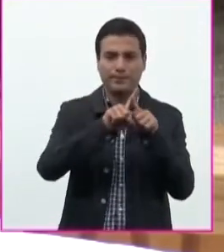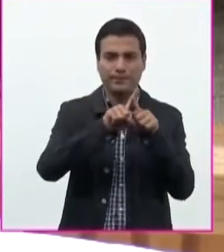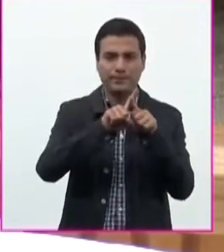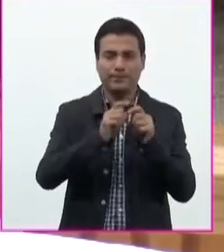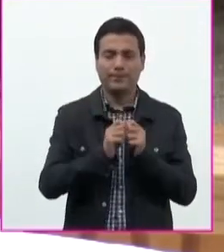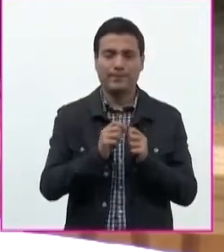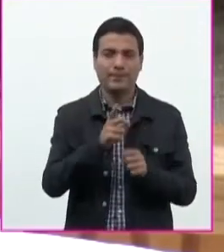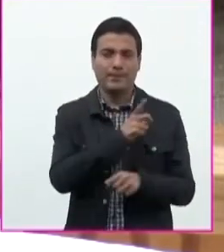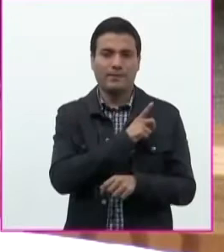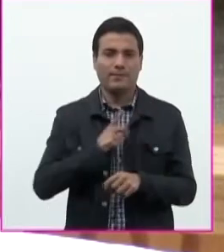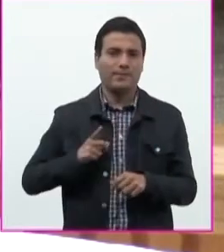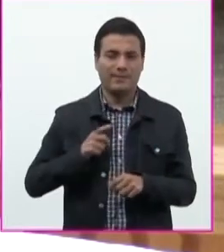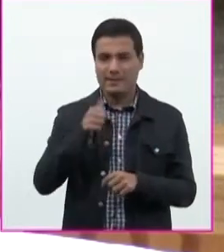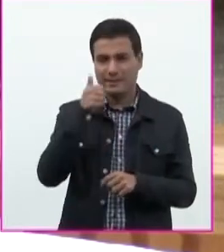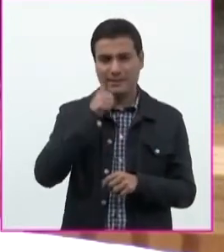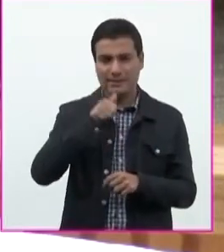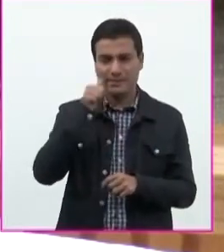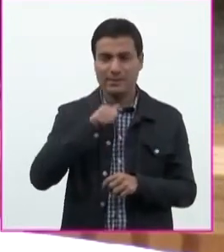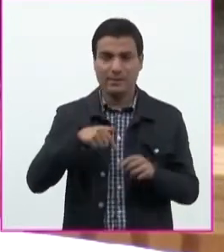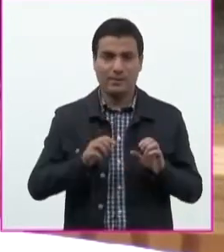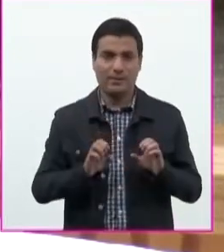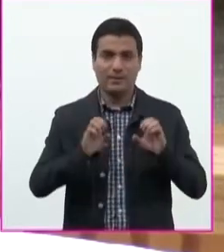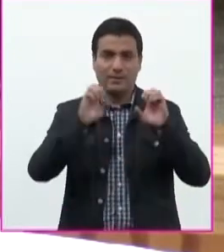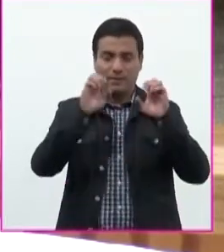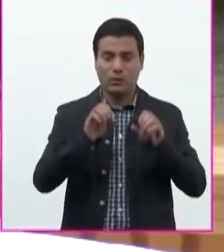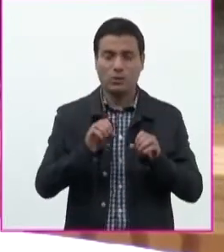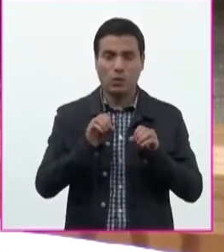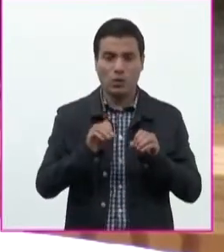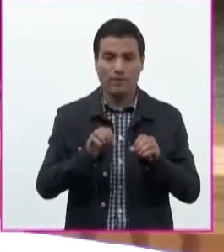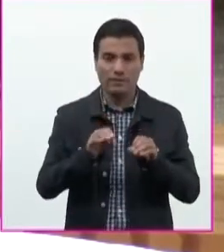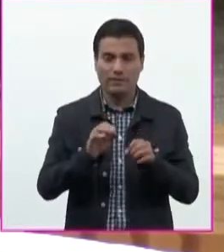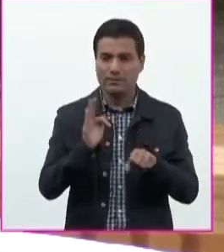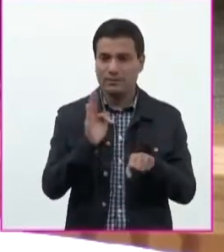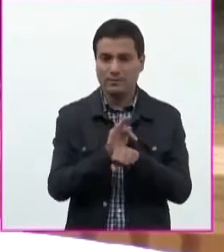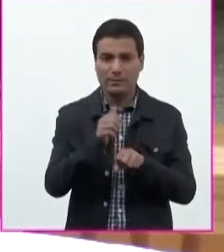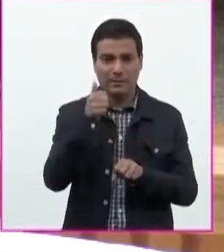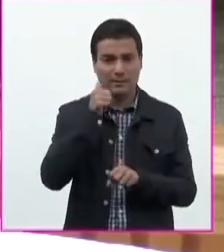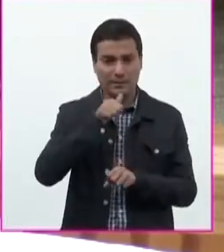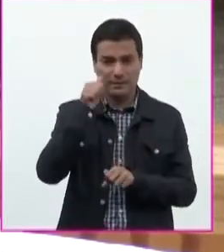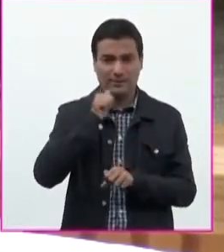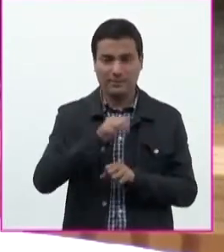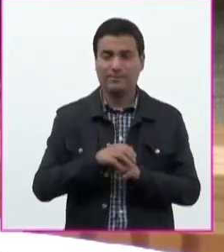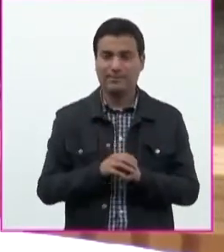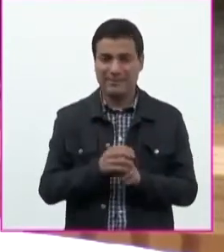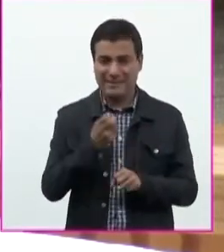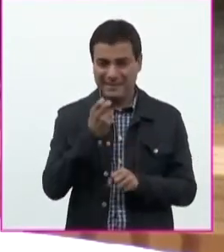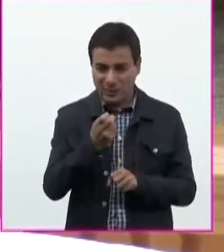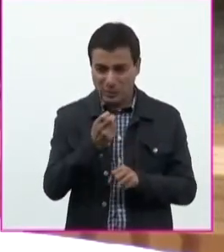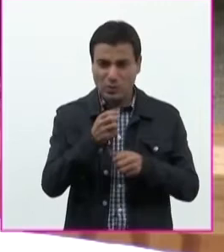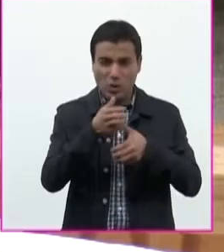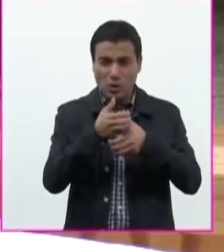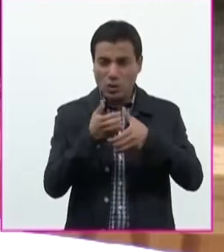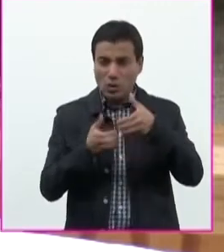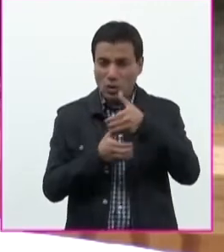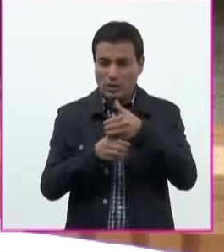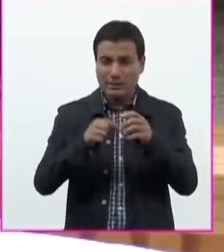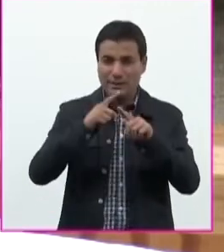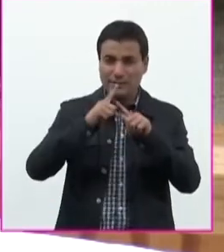nuestras instalaciones nos esforzamos porque cada rubro de nuestro presupuesto este